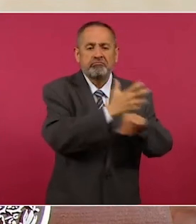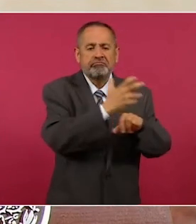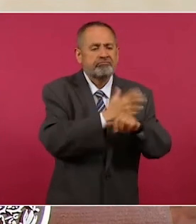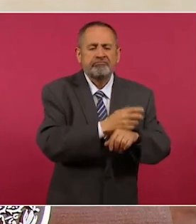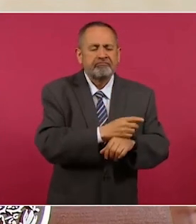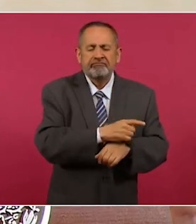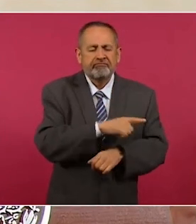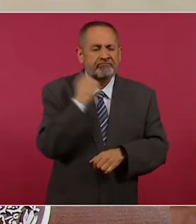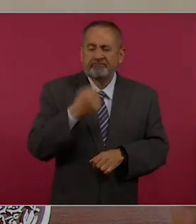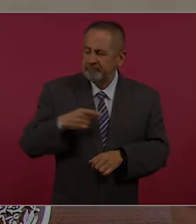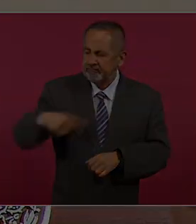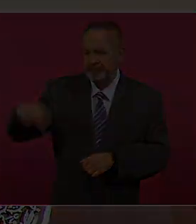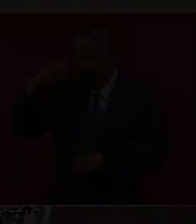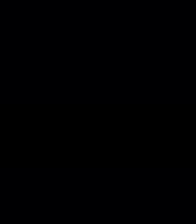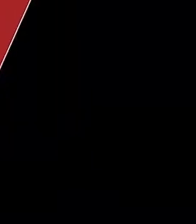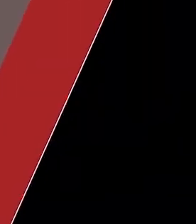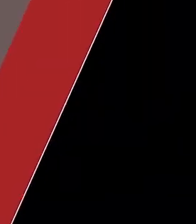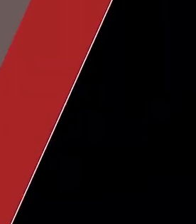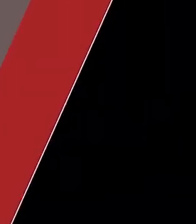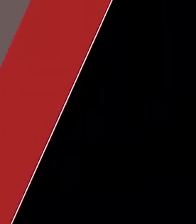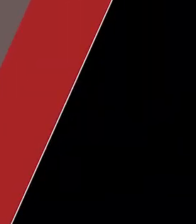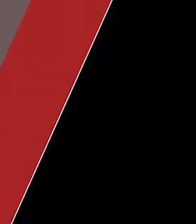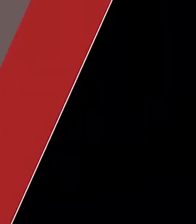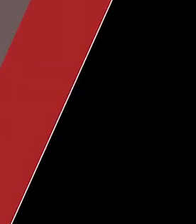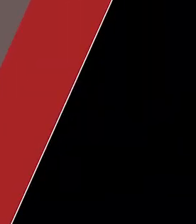Unidos y